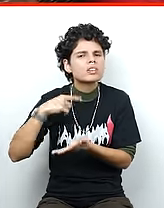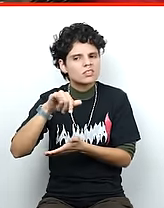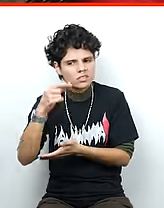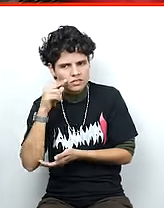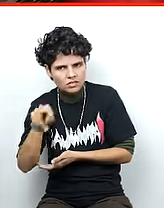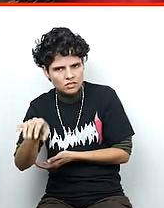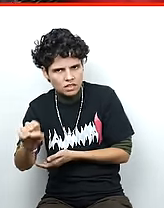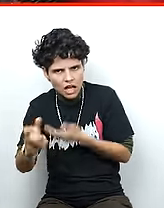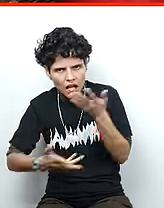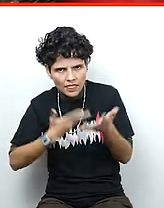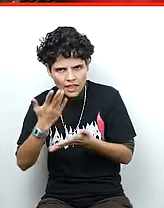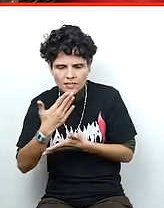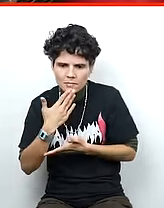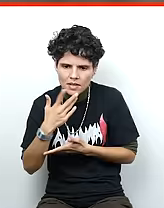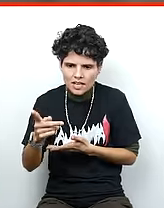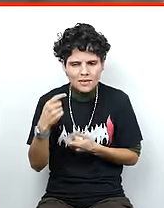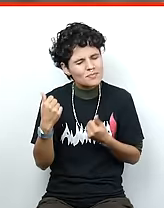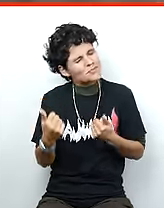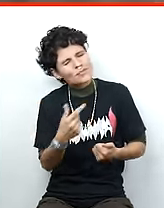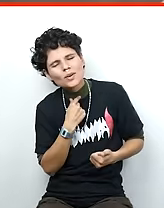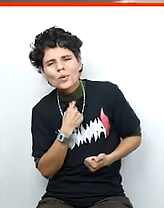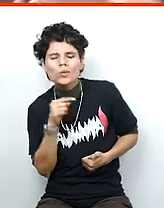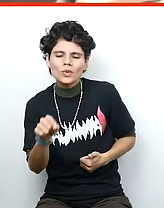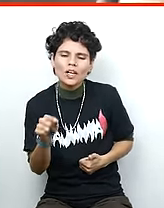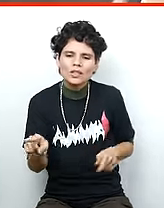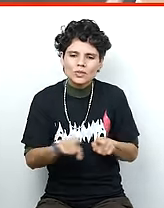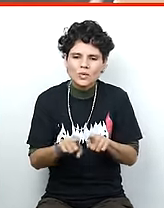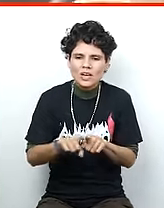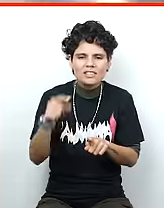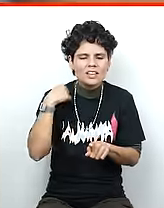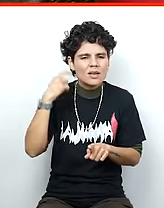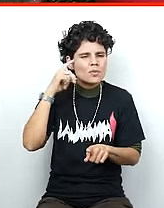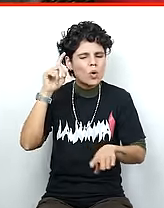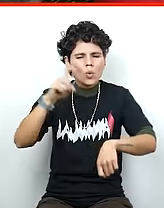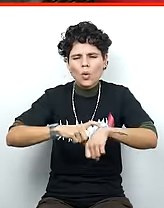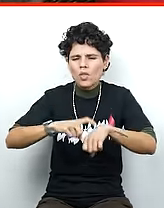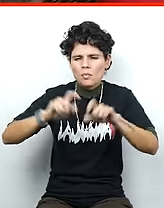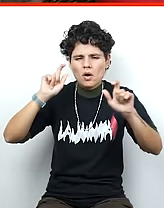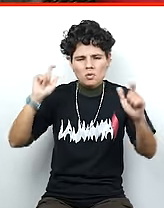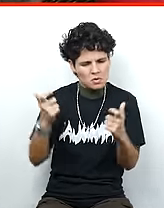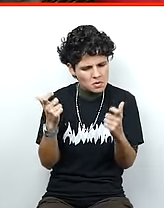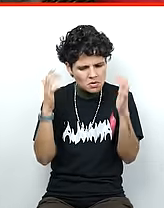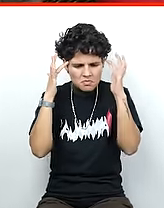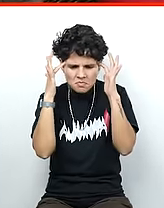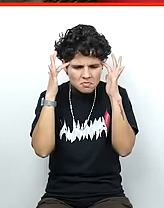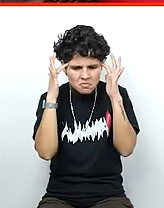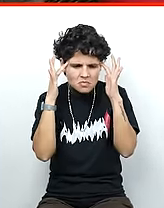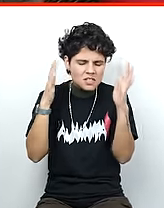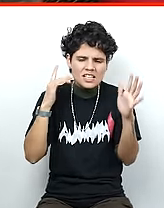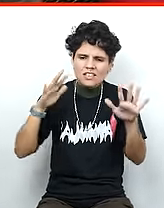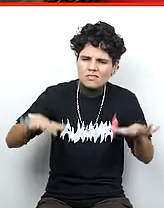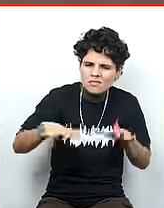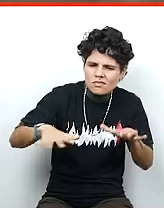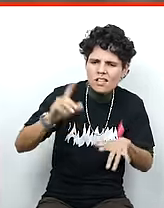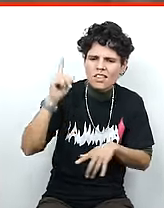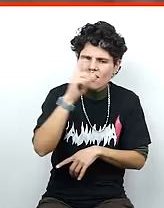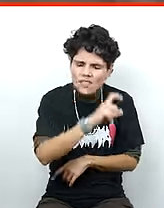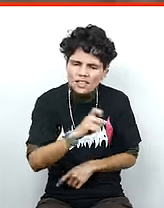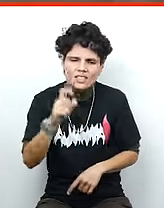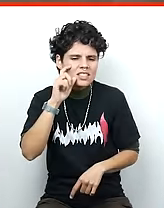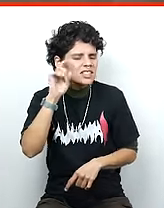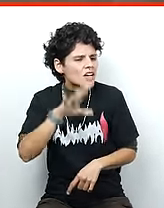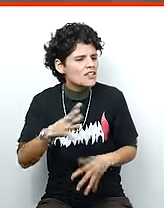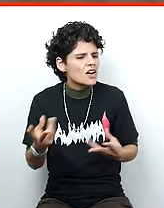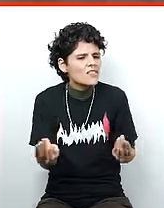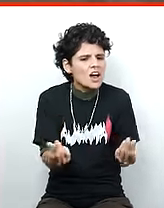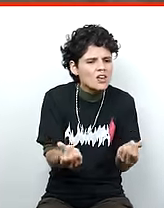cantaba y también ha tenido... Es que me gusta esa gente que ha sido paquia, ¿me entendió? ¿No? Que ha sido como uno que le ha costado, como... ¿Sabes lo que es